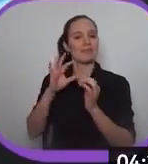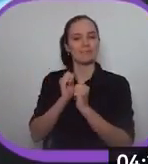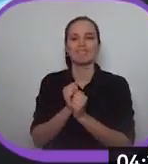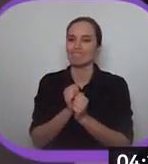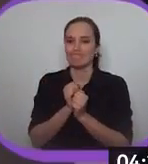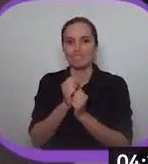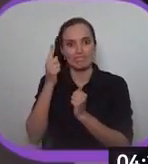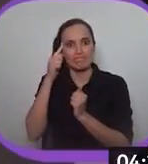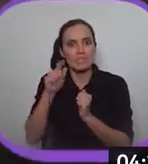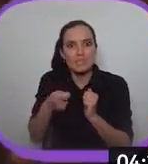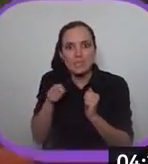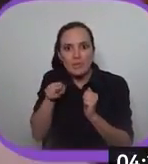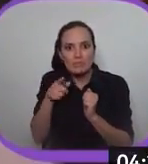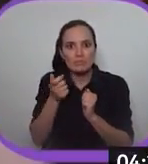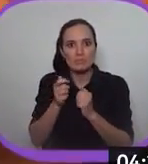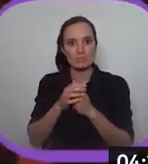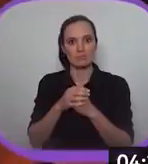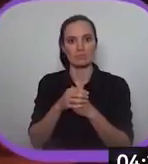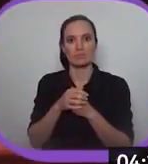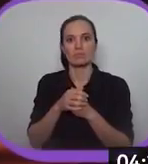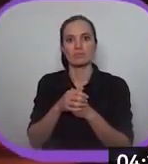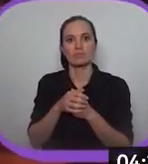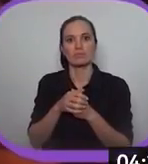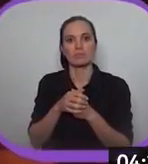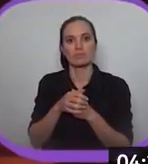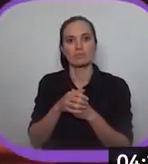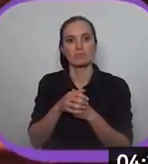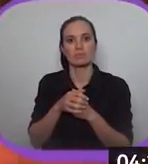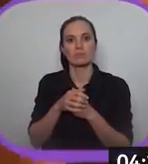Tierra! Supongo que es la llave de batalla.